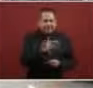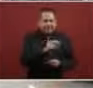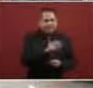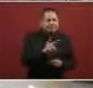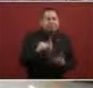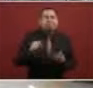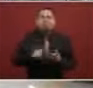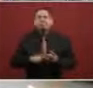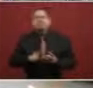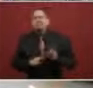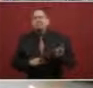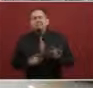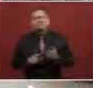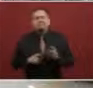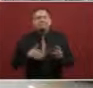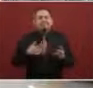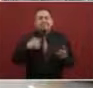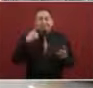más.